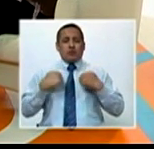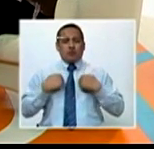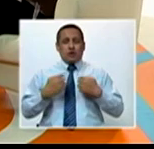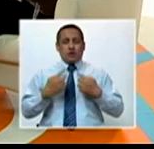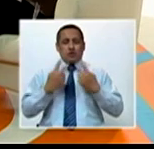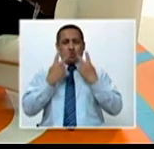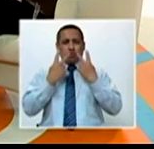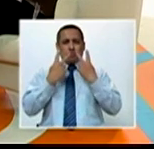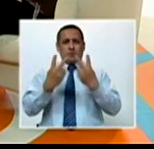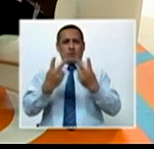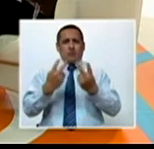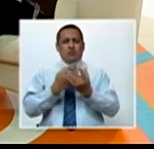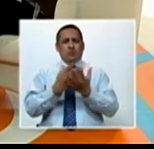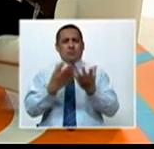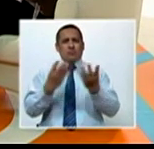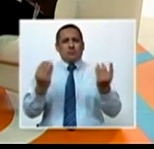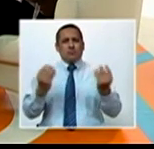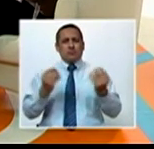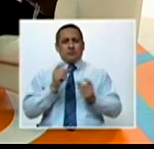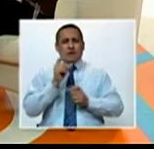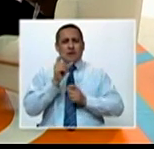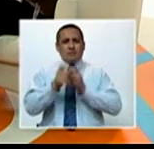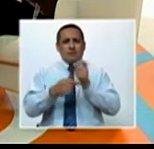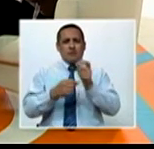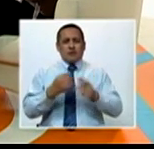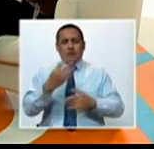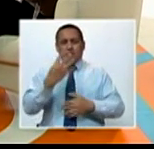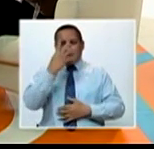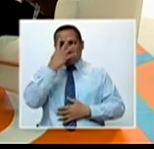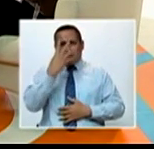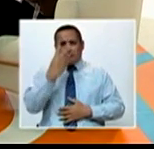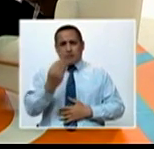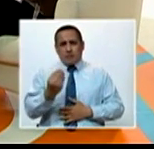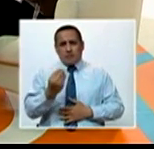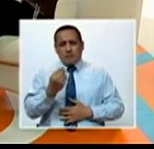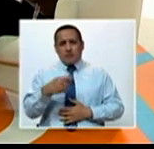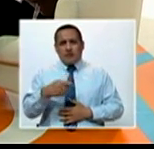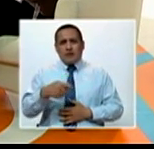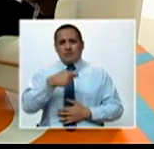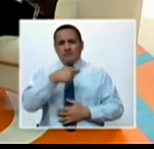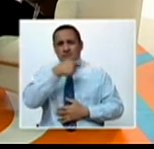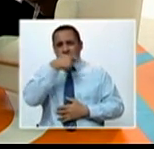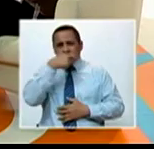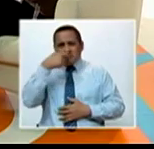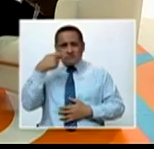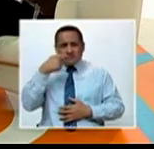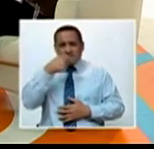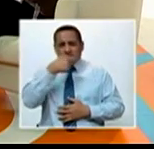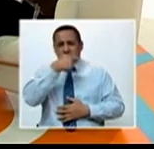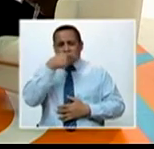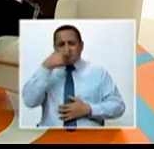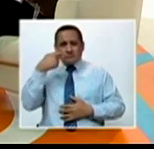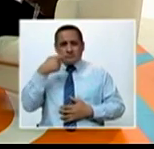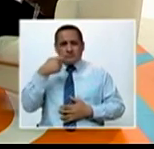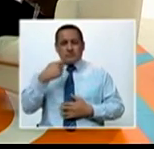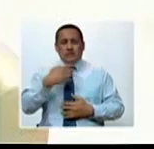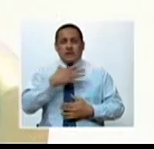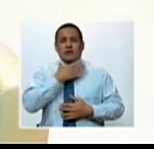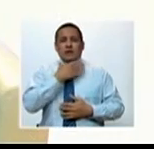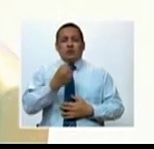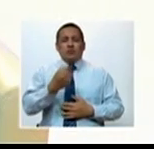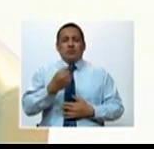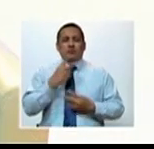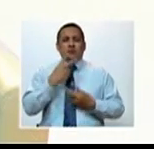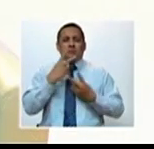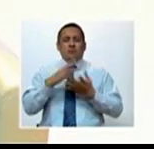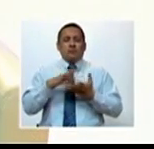observo, muchos adictos pastómanos, por ejemplo, adictos a la pasta básica, que Ujú. es